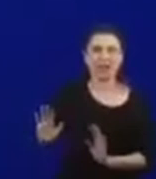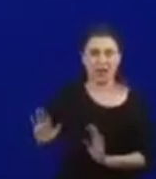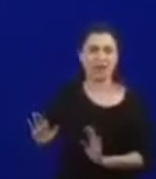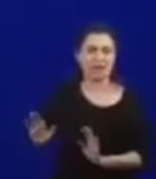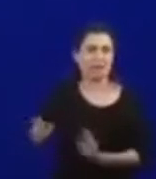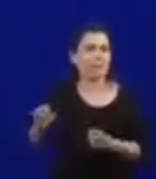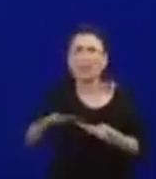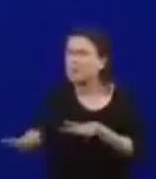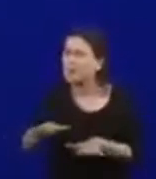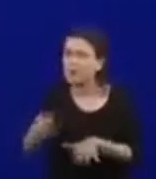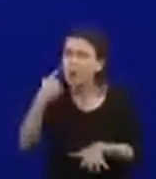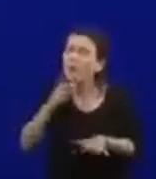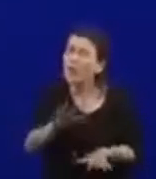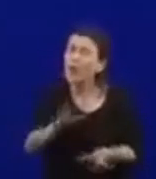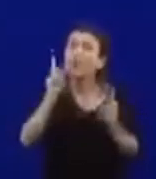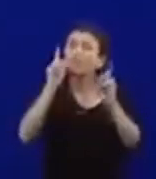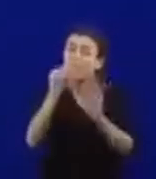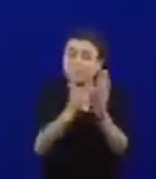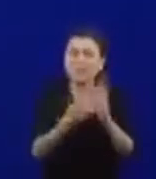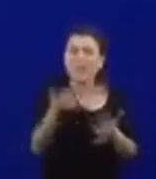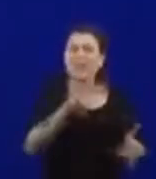También teníamos indicadores